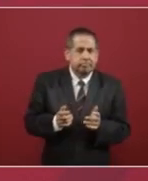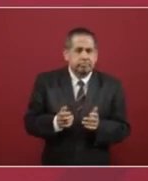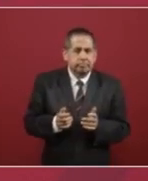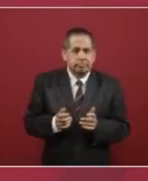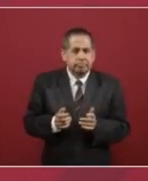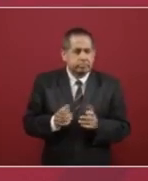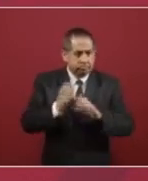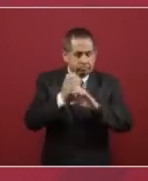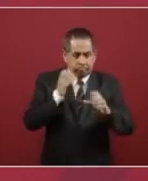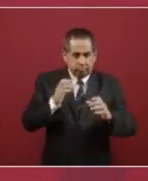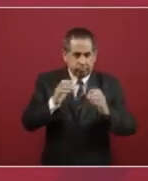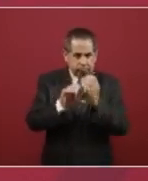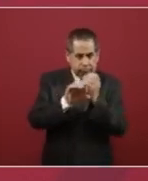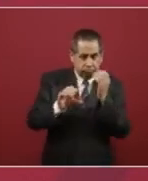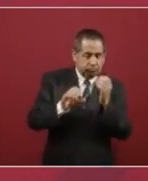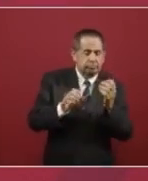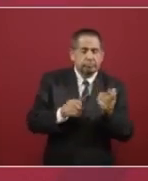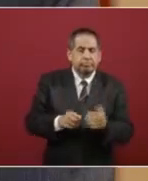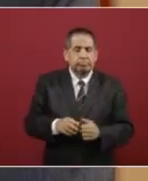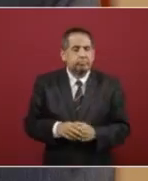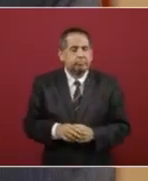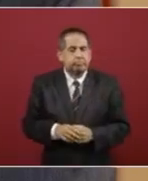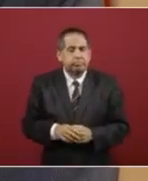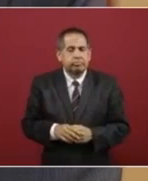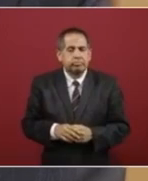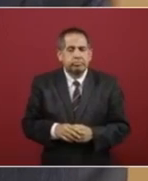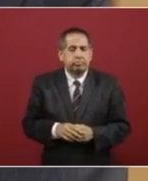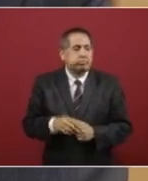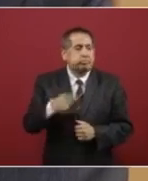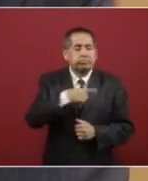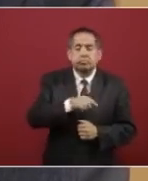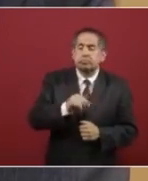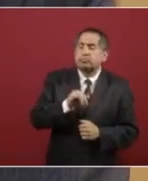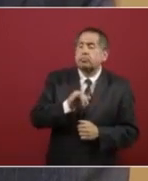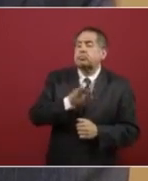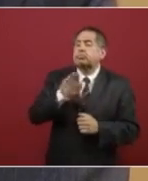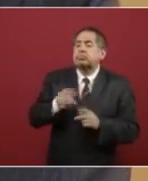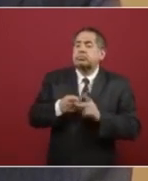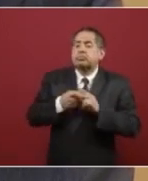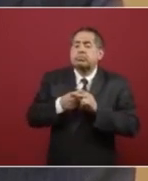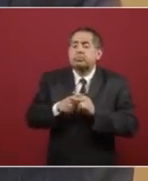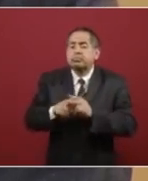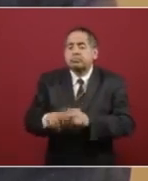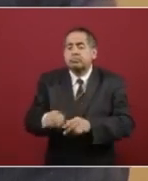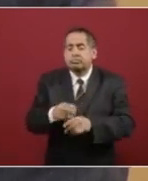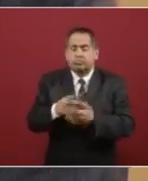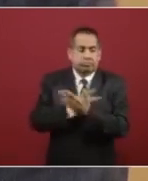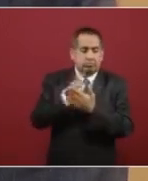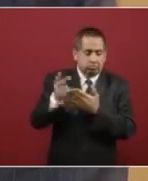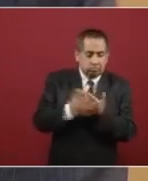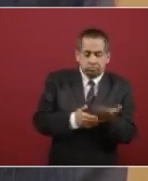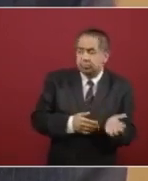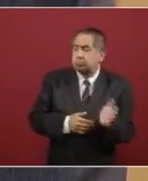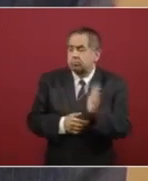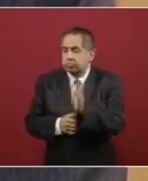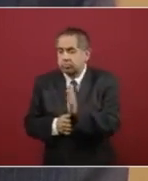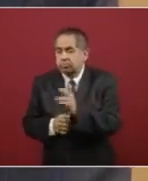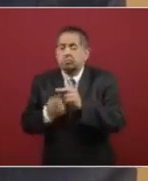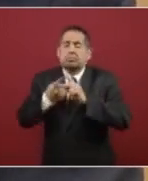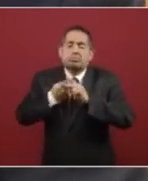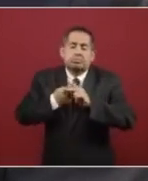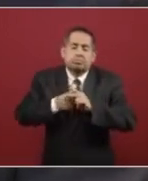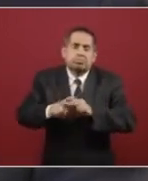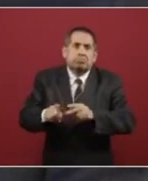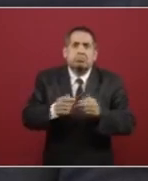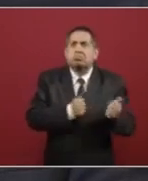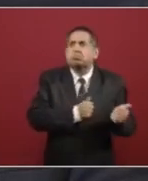estos carros tanques, iban a empezar, nos presentaron un programa para empezar a